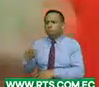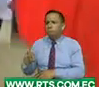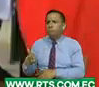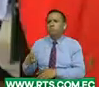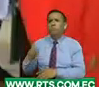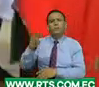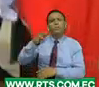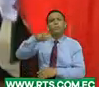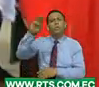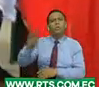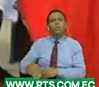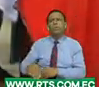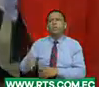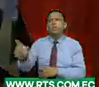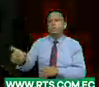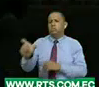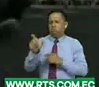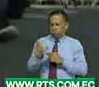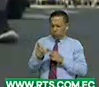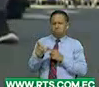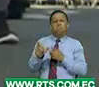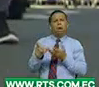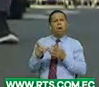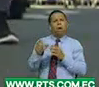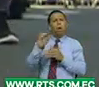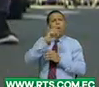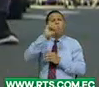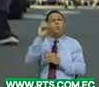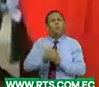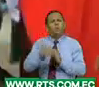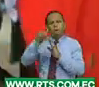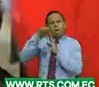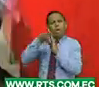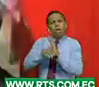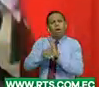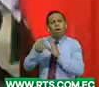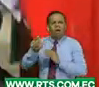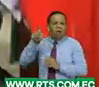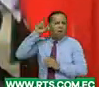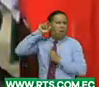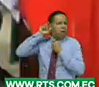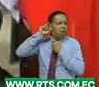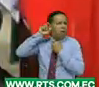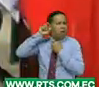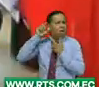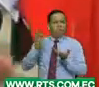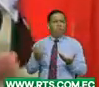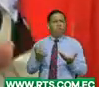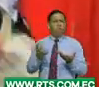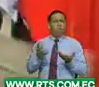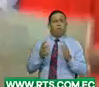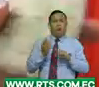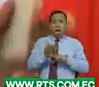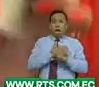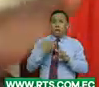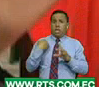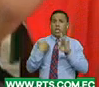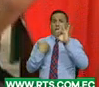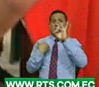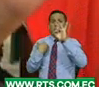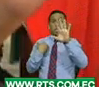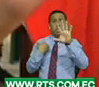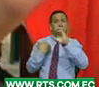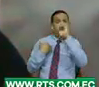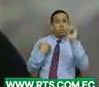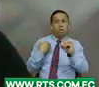colocaron un audífono para corregir la discapacidad auditiva de los 85 me pusieron el 75 por